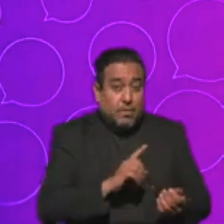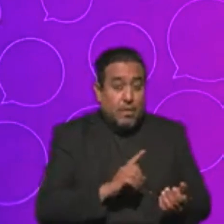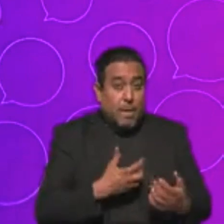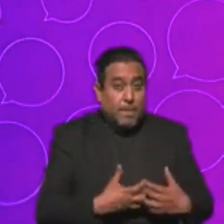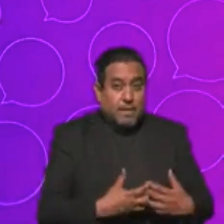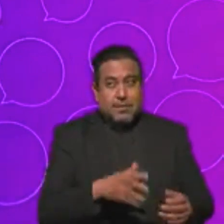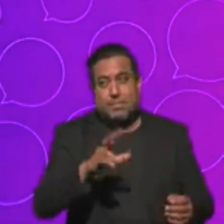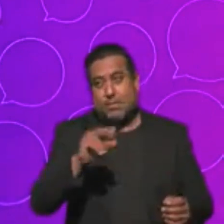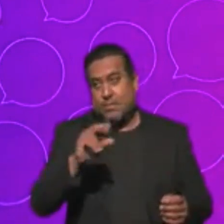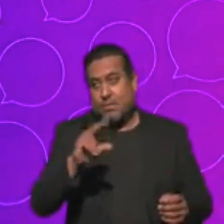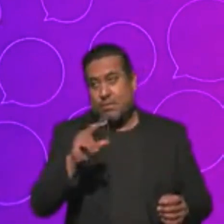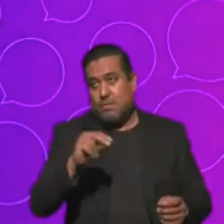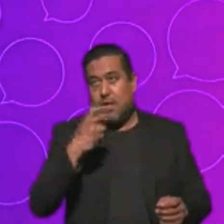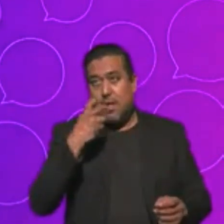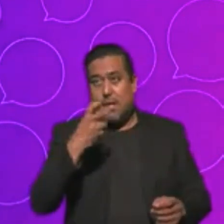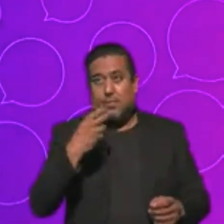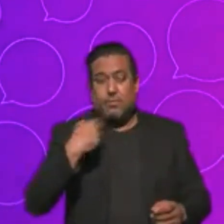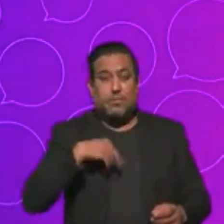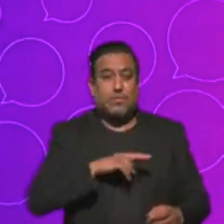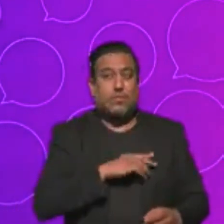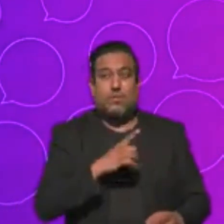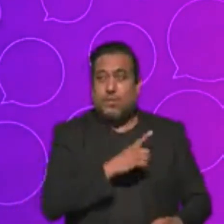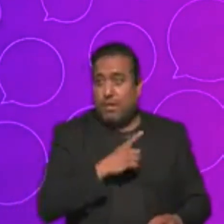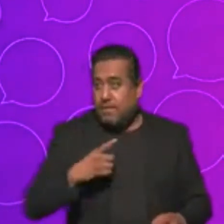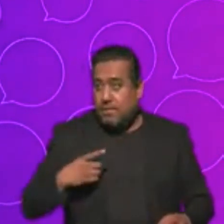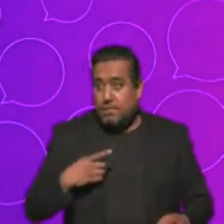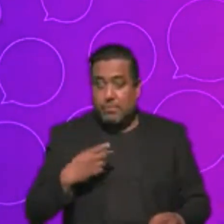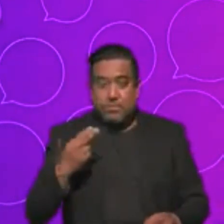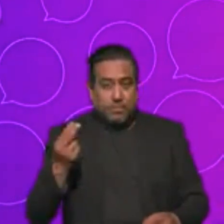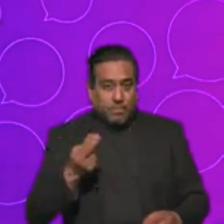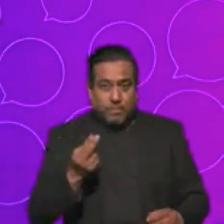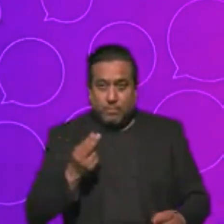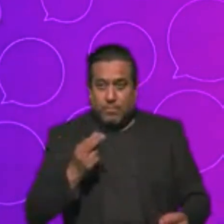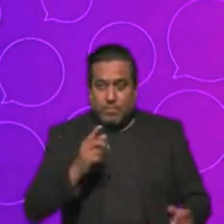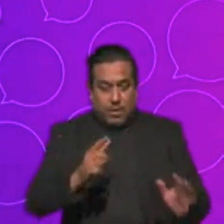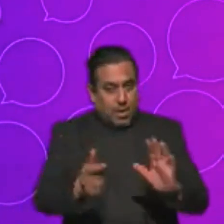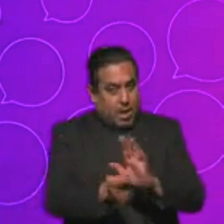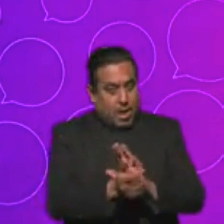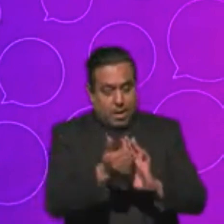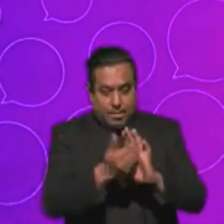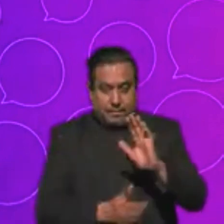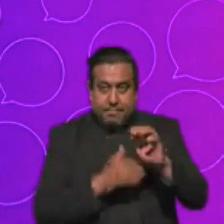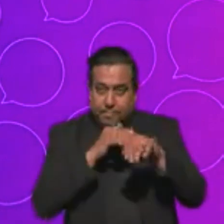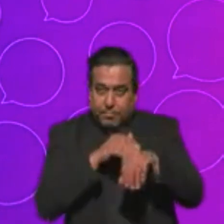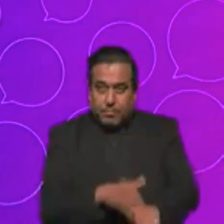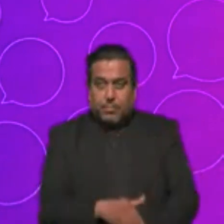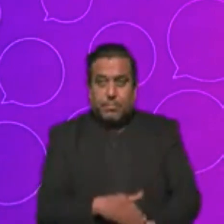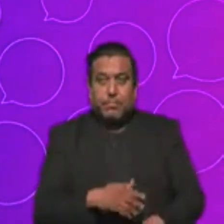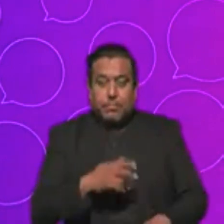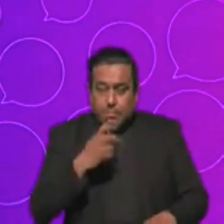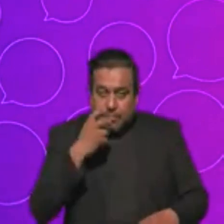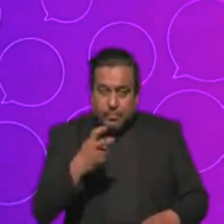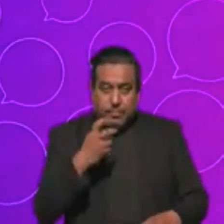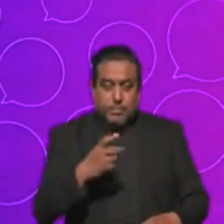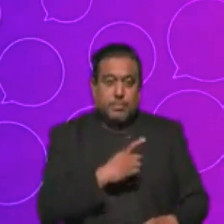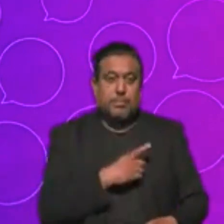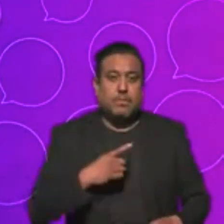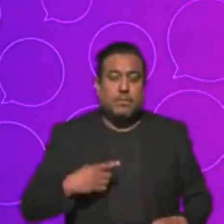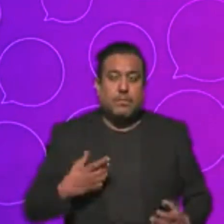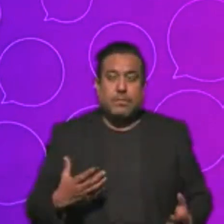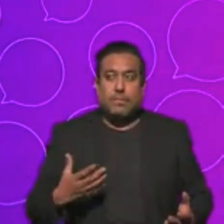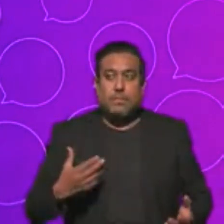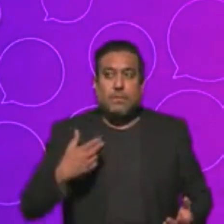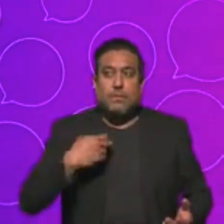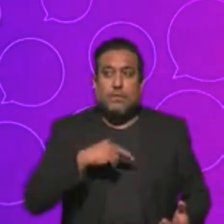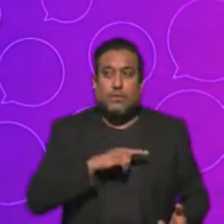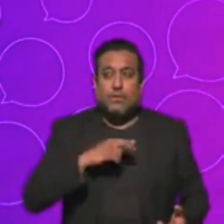hace mal y ahí está Entonces este pues necesitamos apegarnos a la legalidad la legalidad la legalidad de los reglamentos existen por algo No